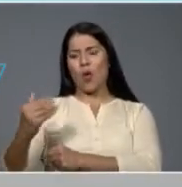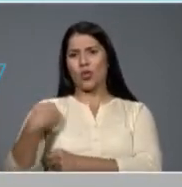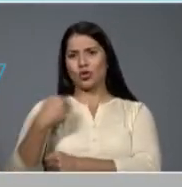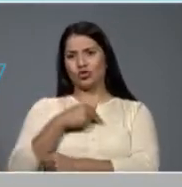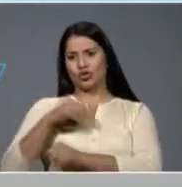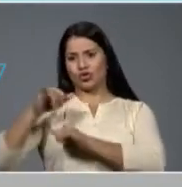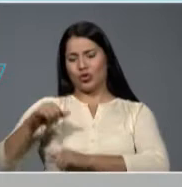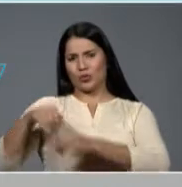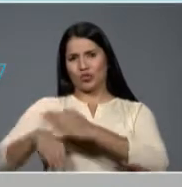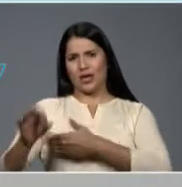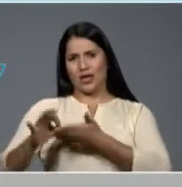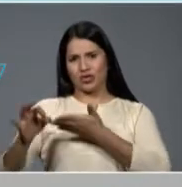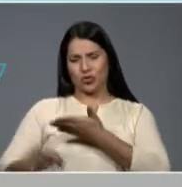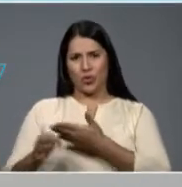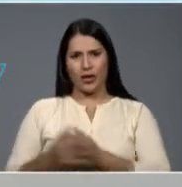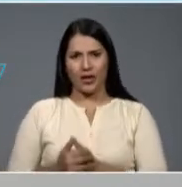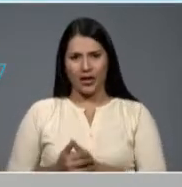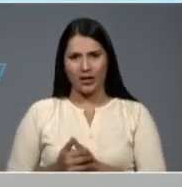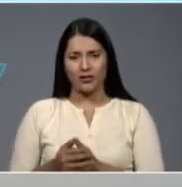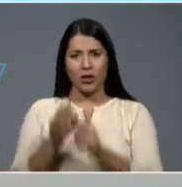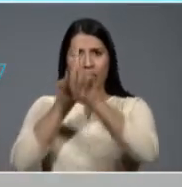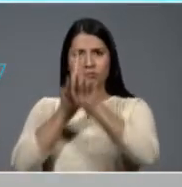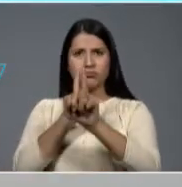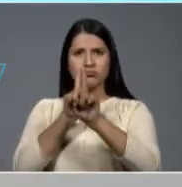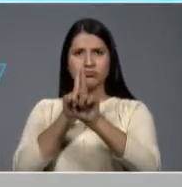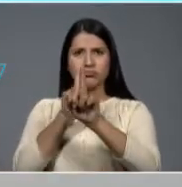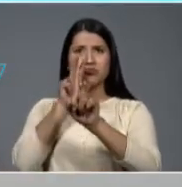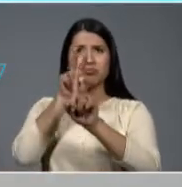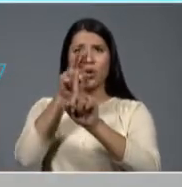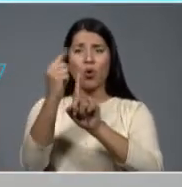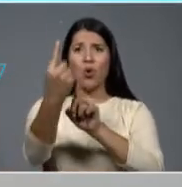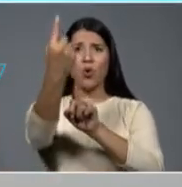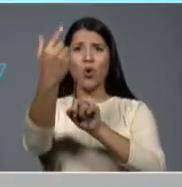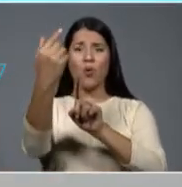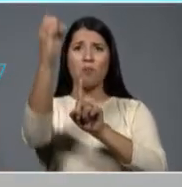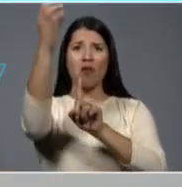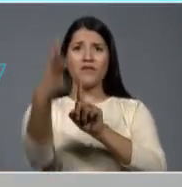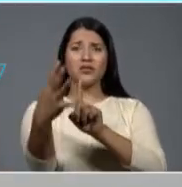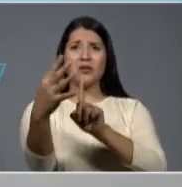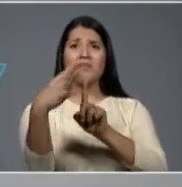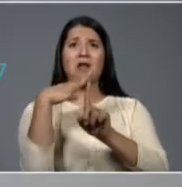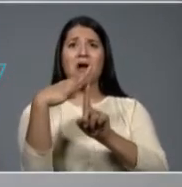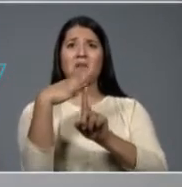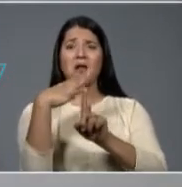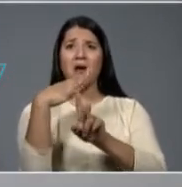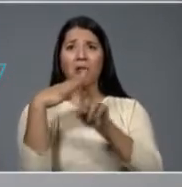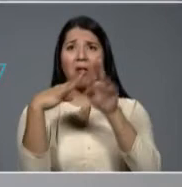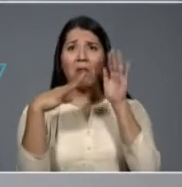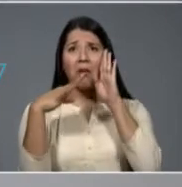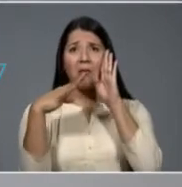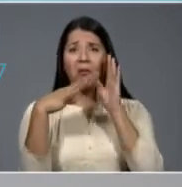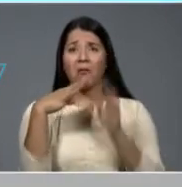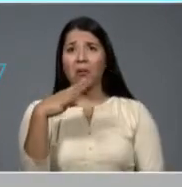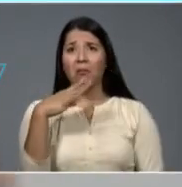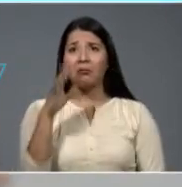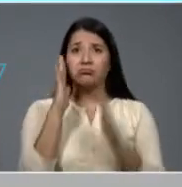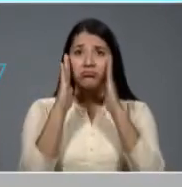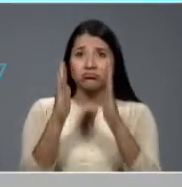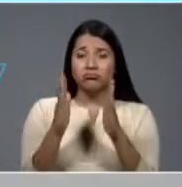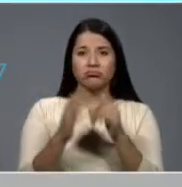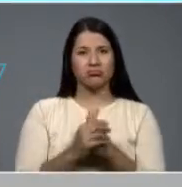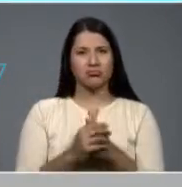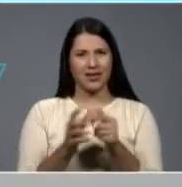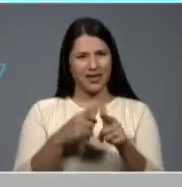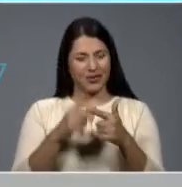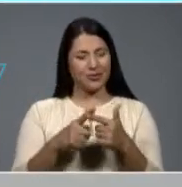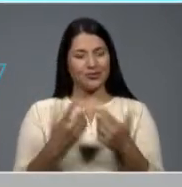niño, donde un adulto en pleno siglo XXI sigue dictando contenido. Entonces ahí ciertamente hay cierto despertar. Se está haciendo un trabajo muy interesante en las